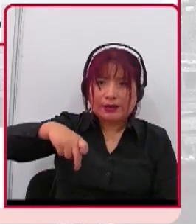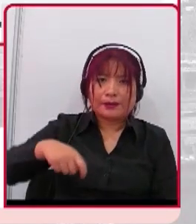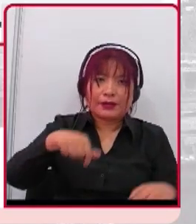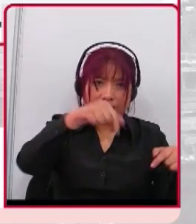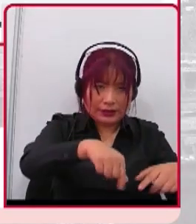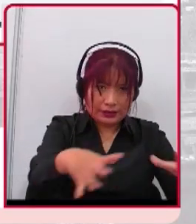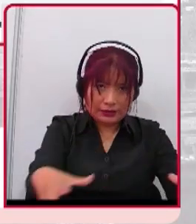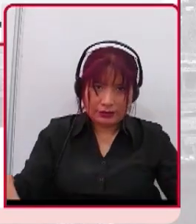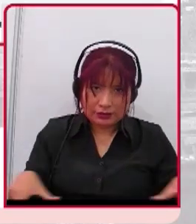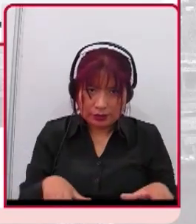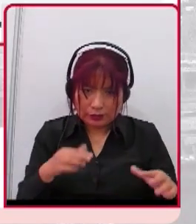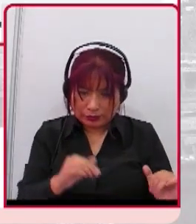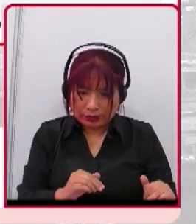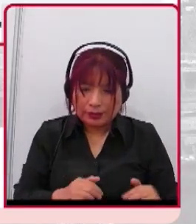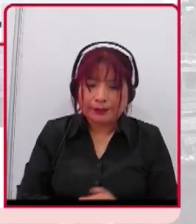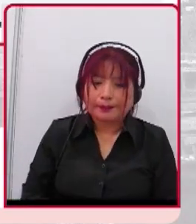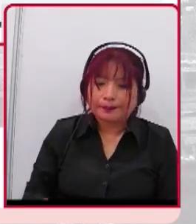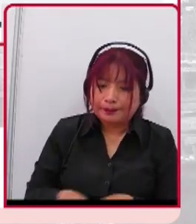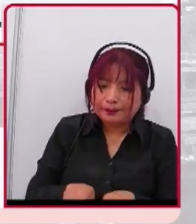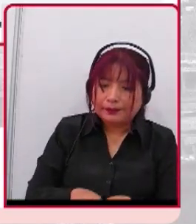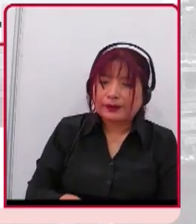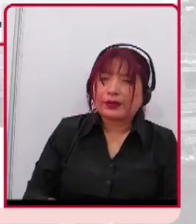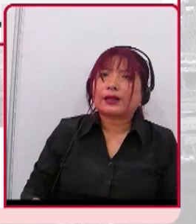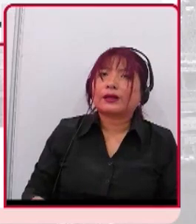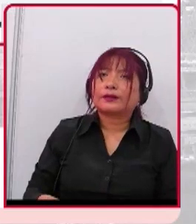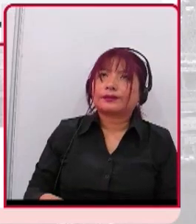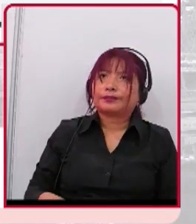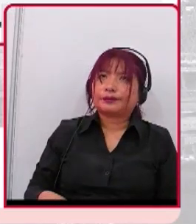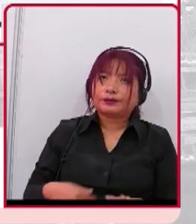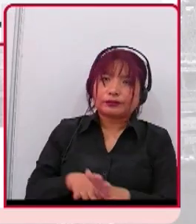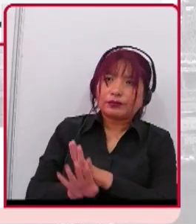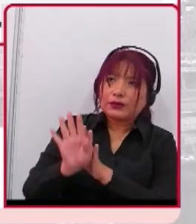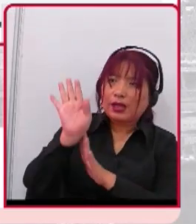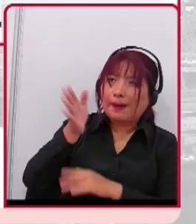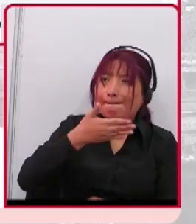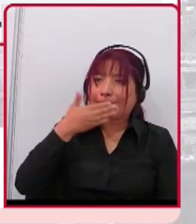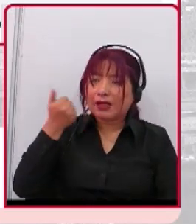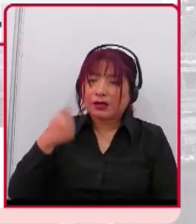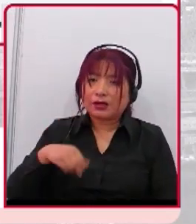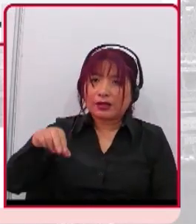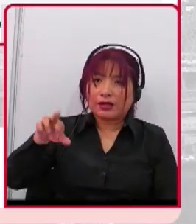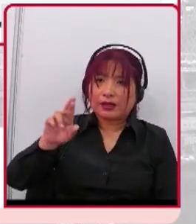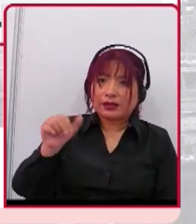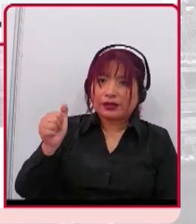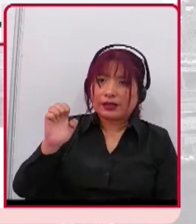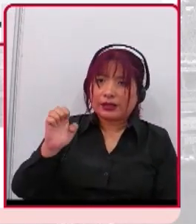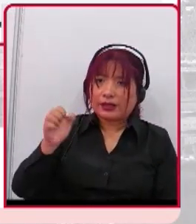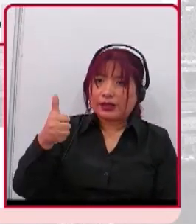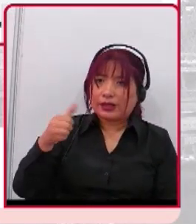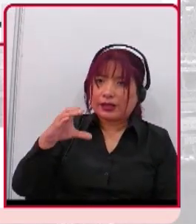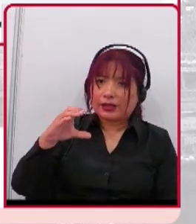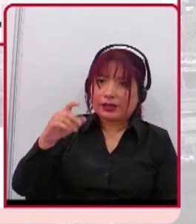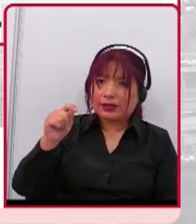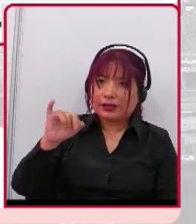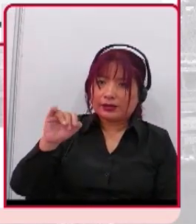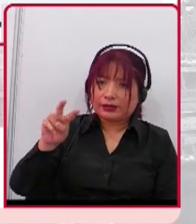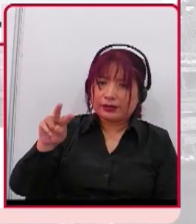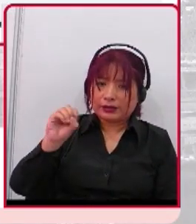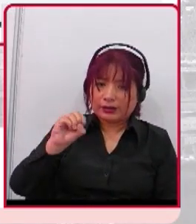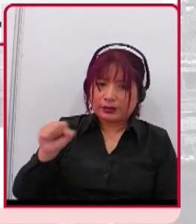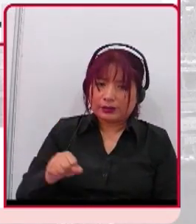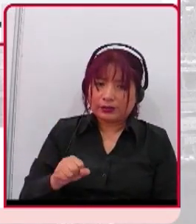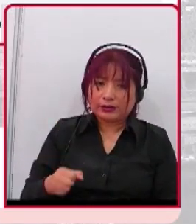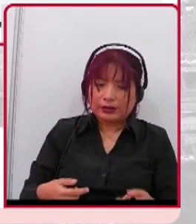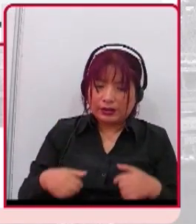Algo que nos ha permitido también es la optimización de los reactivos, ¿no? Definitivamente con estos controles y lazos hemos podido